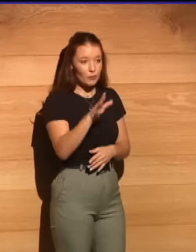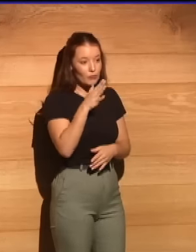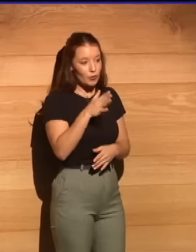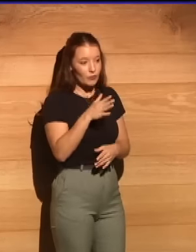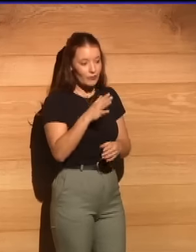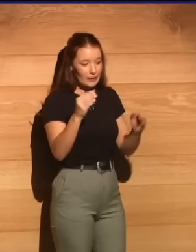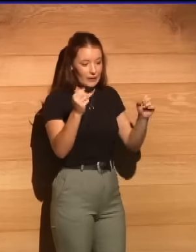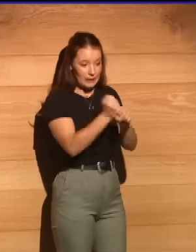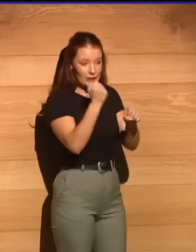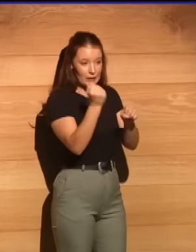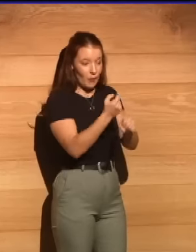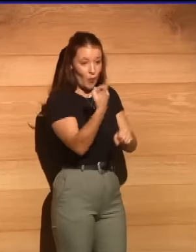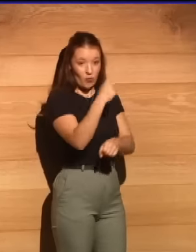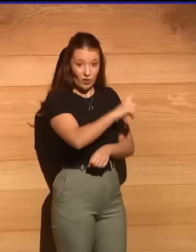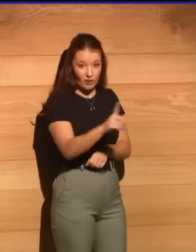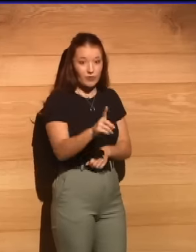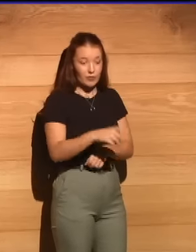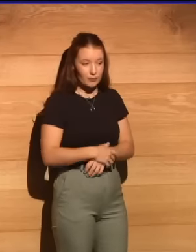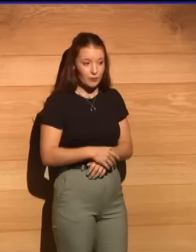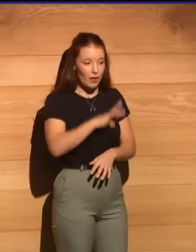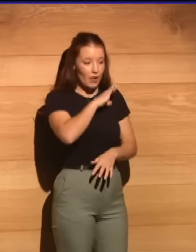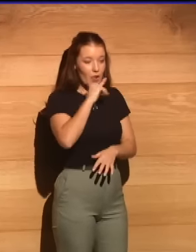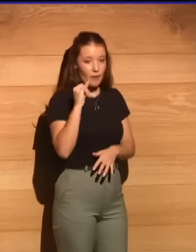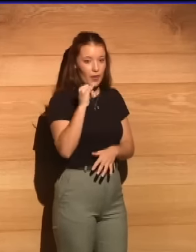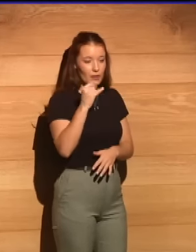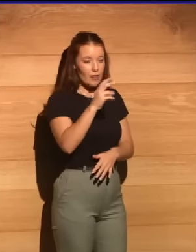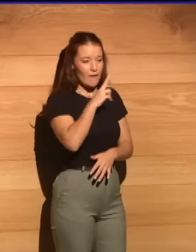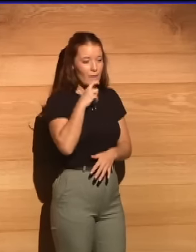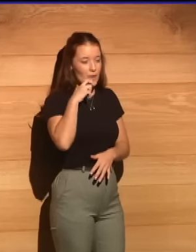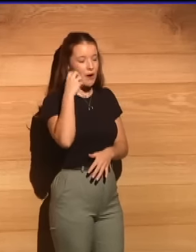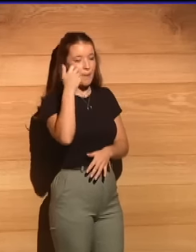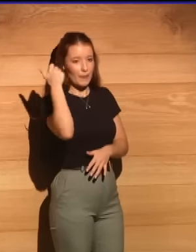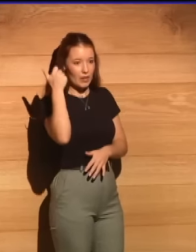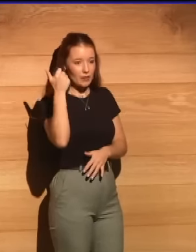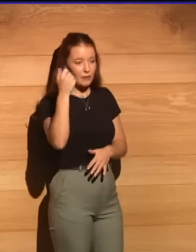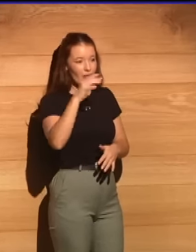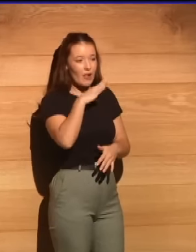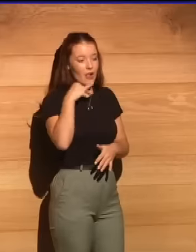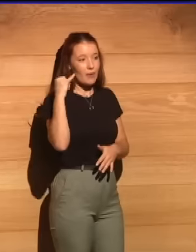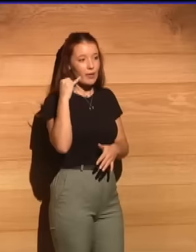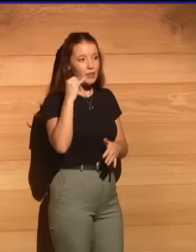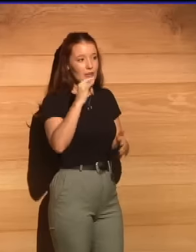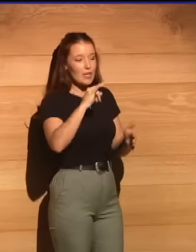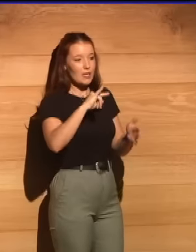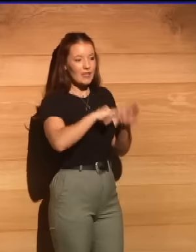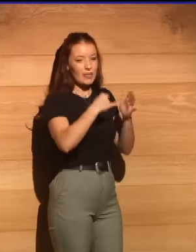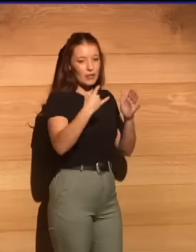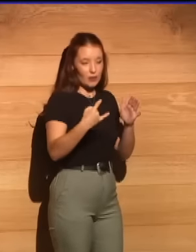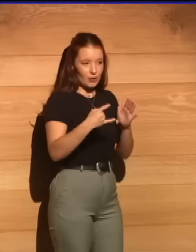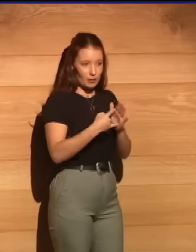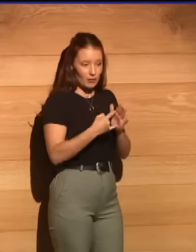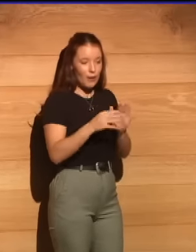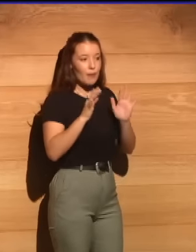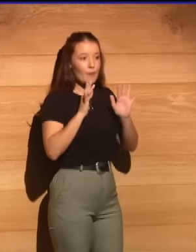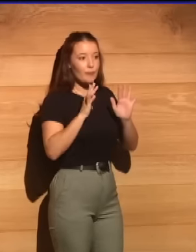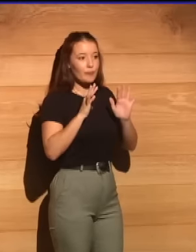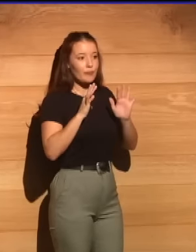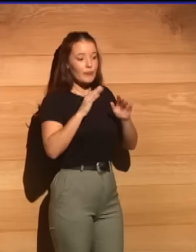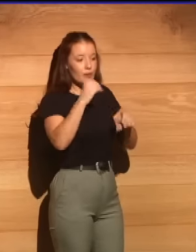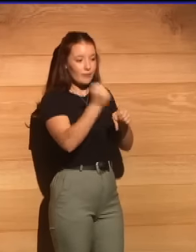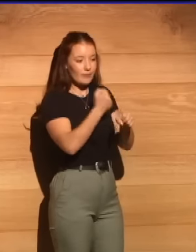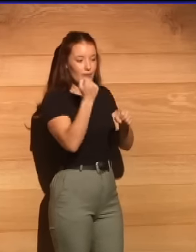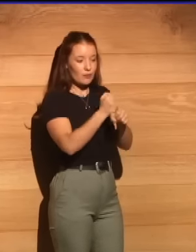exigía. Es decir, las habilidades más valoradas eran habilidades técnicas muy pensadas para puestos de trabajo muy definidos, con funciones y